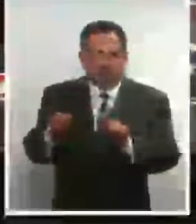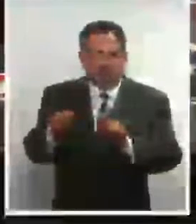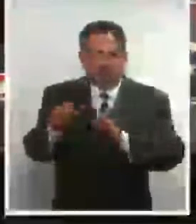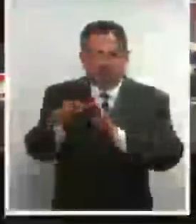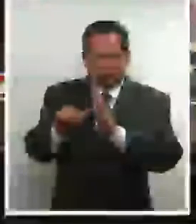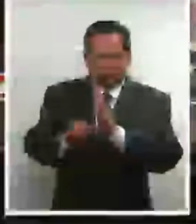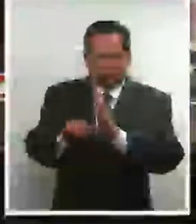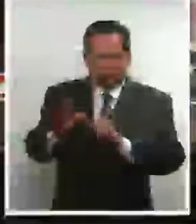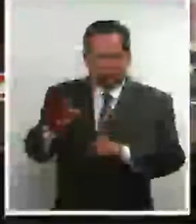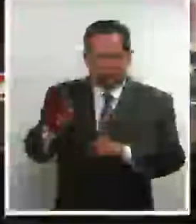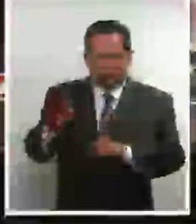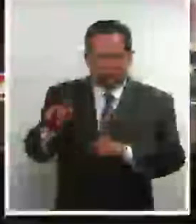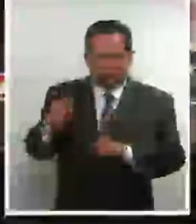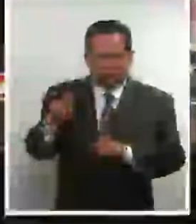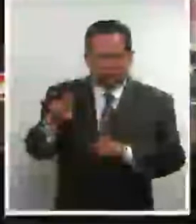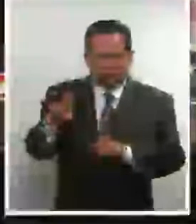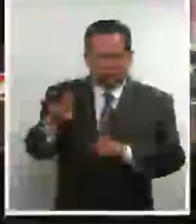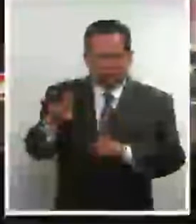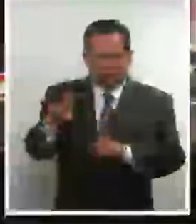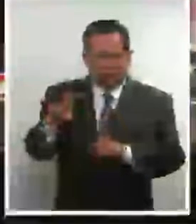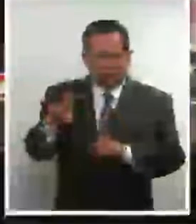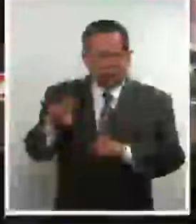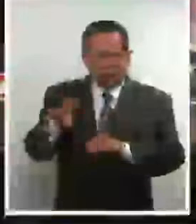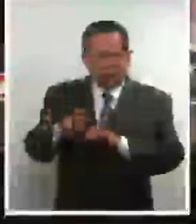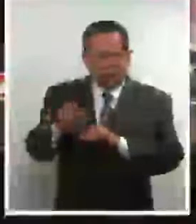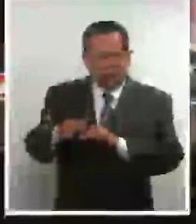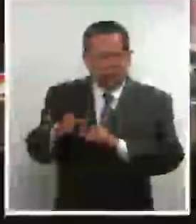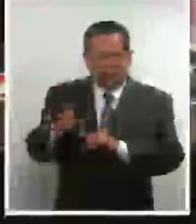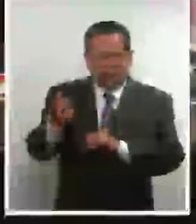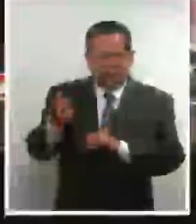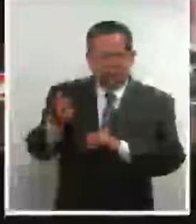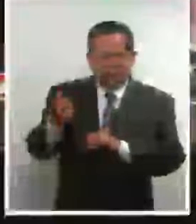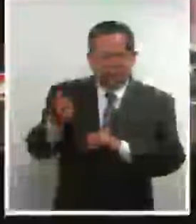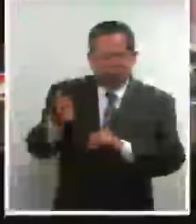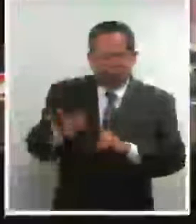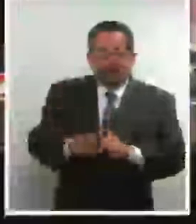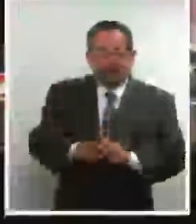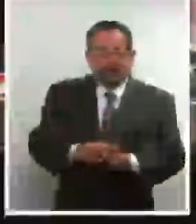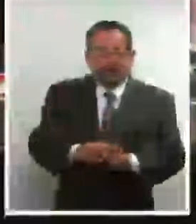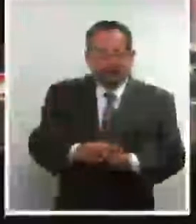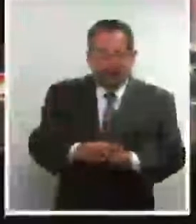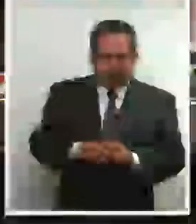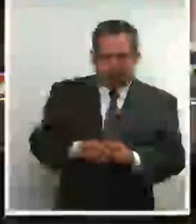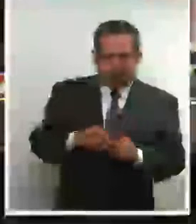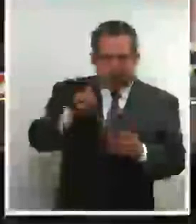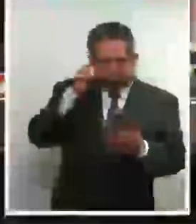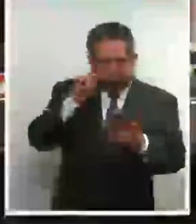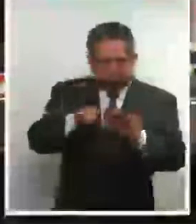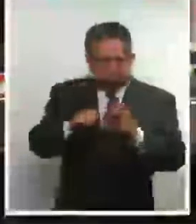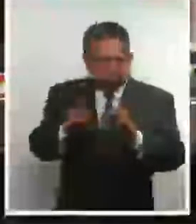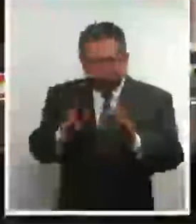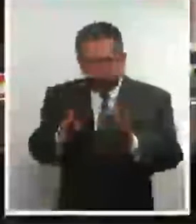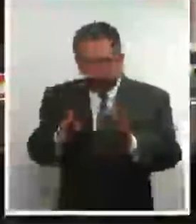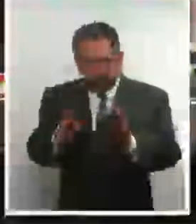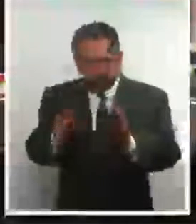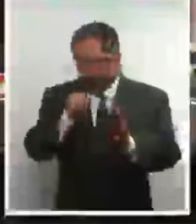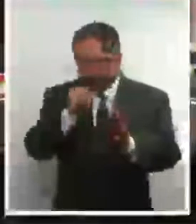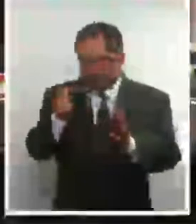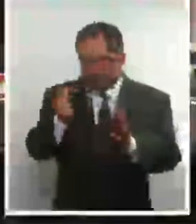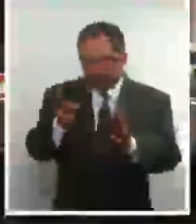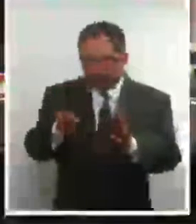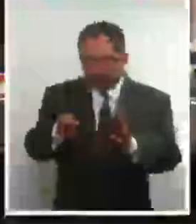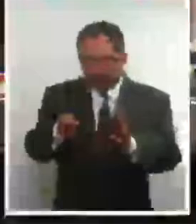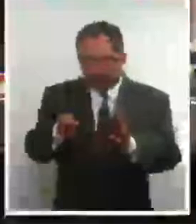del artículo 48 en el numeral 1, que no creo que incluso sea